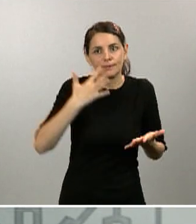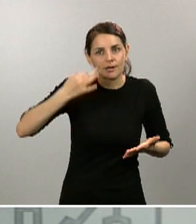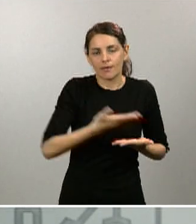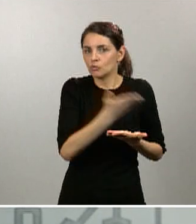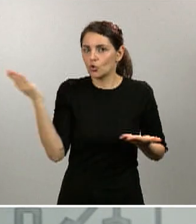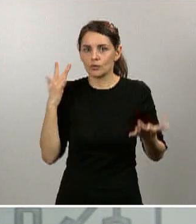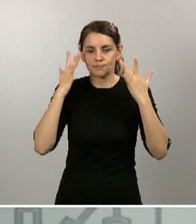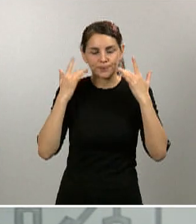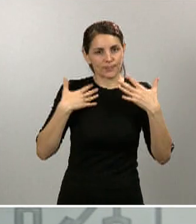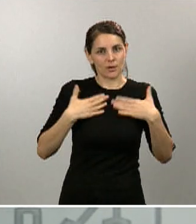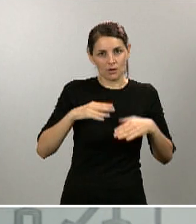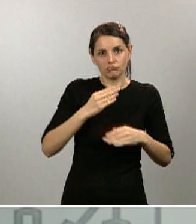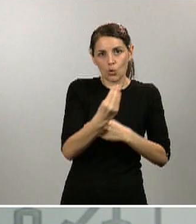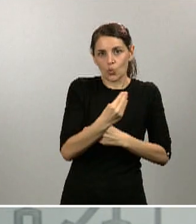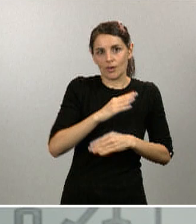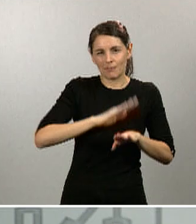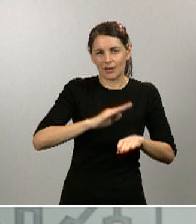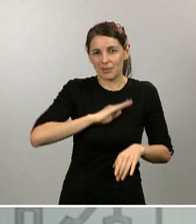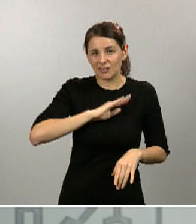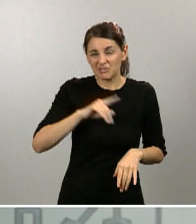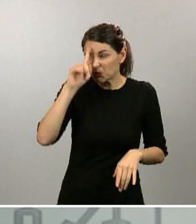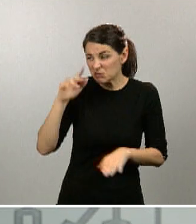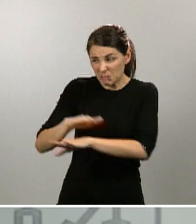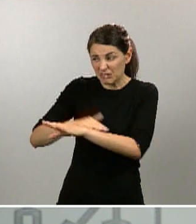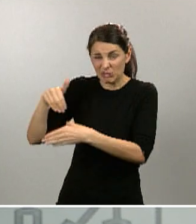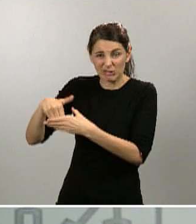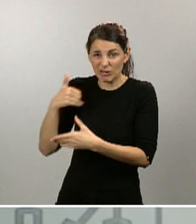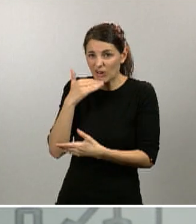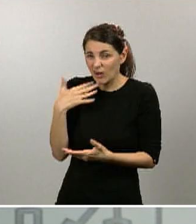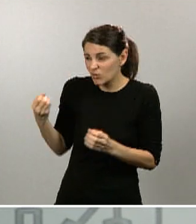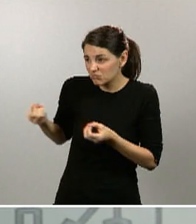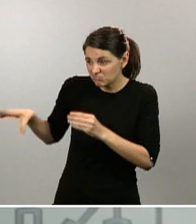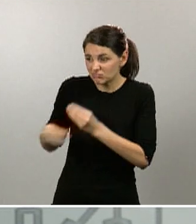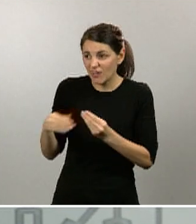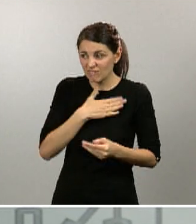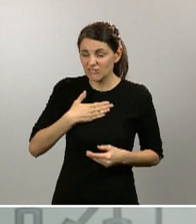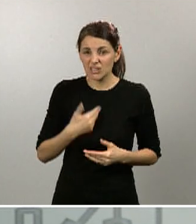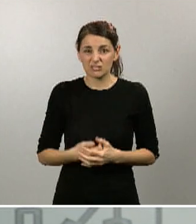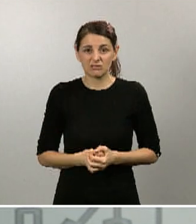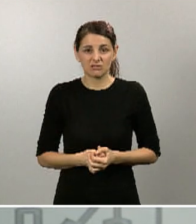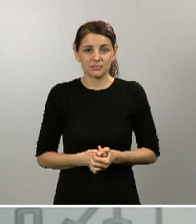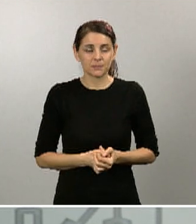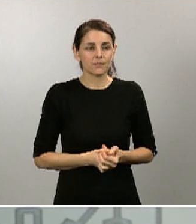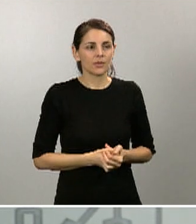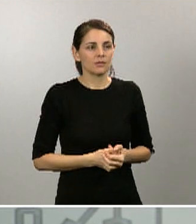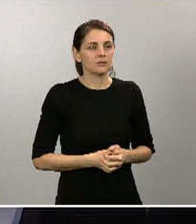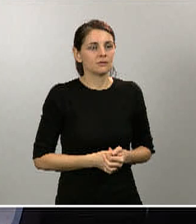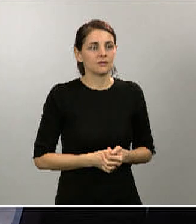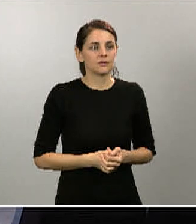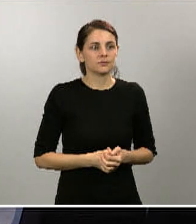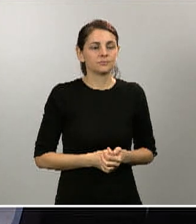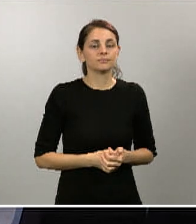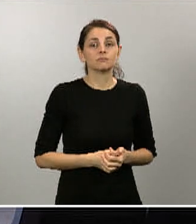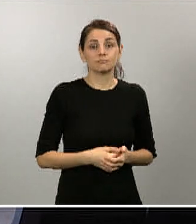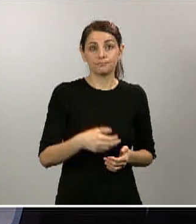Ministerio de Interior tienen algún detalle más sobre... Sí. Bueno, pues decir que ha habido toda una cascada de